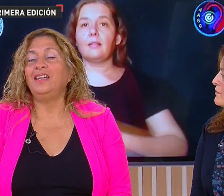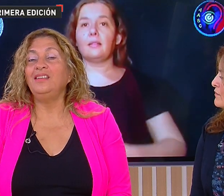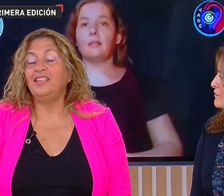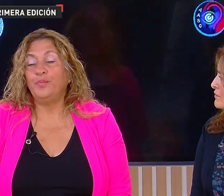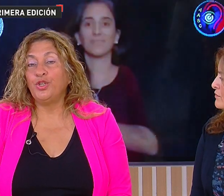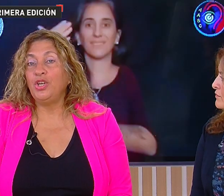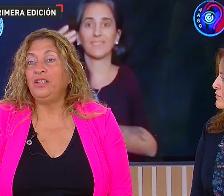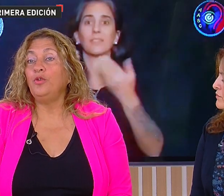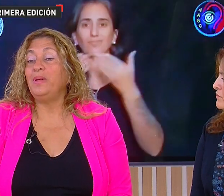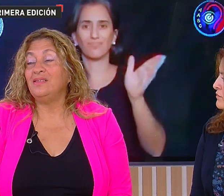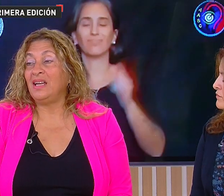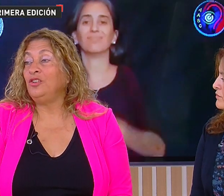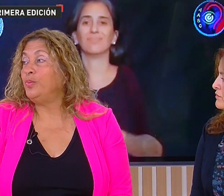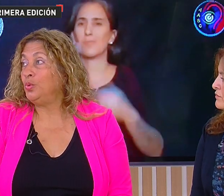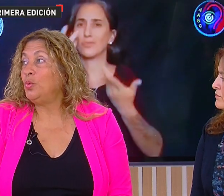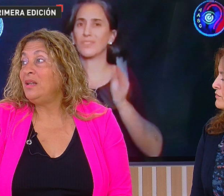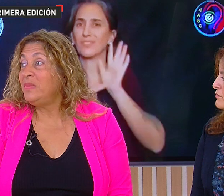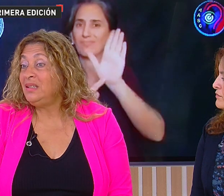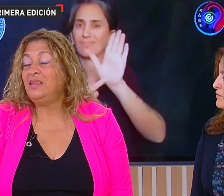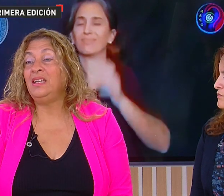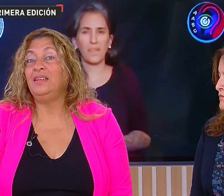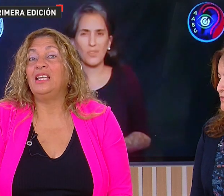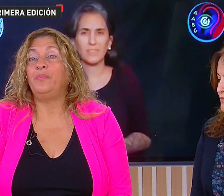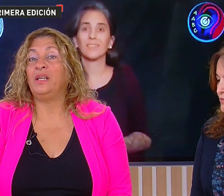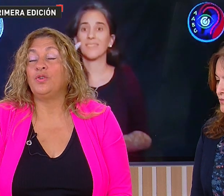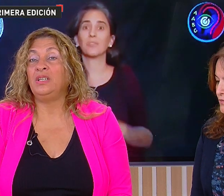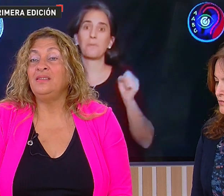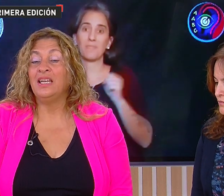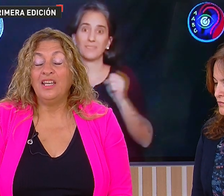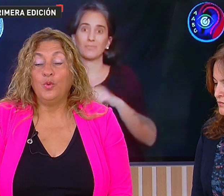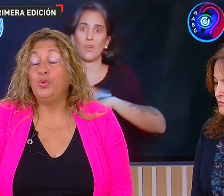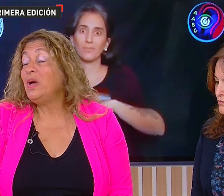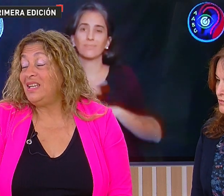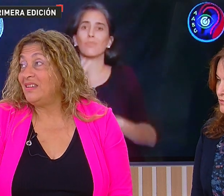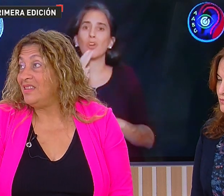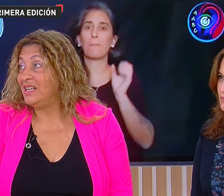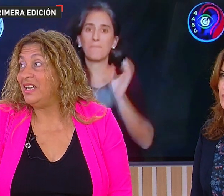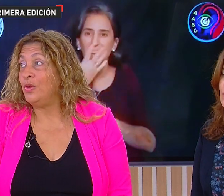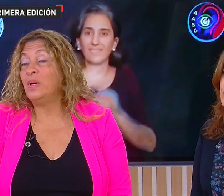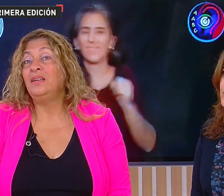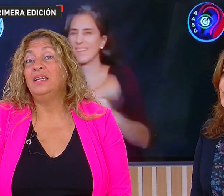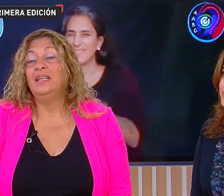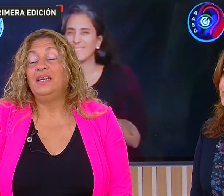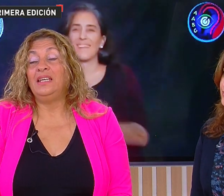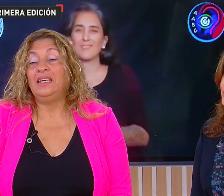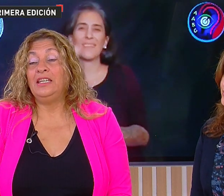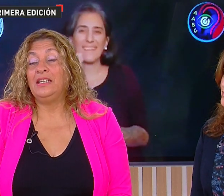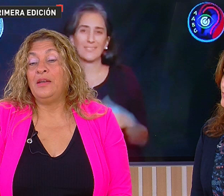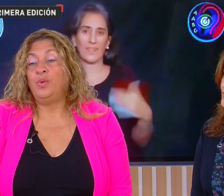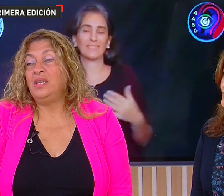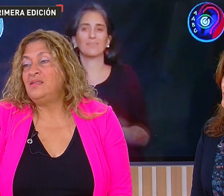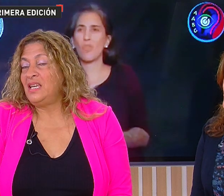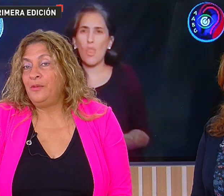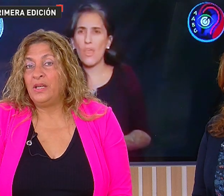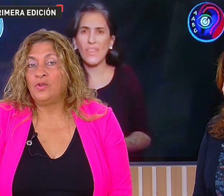a trabajar en este proyecto pensando puntualmente en las personas usuarias de la lengua,